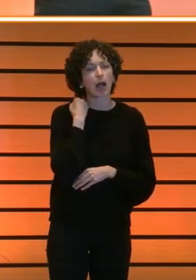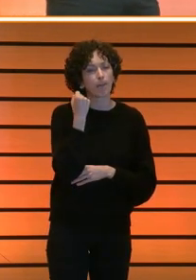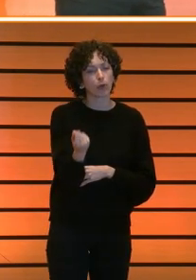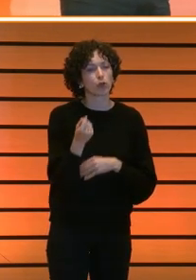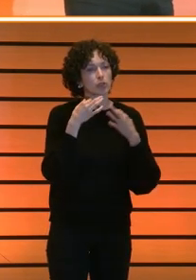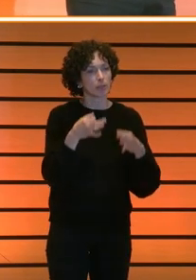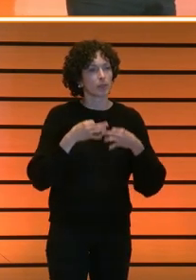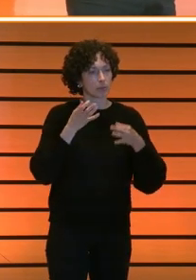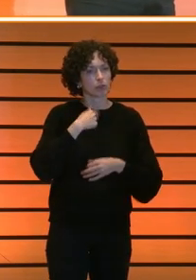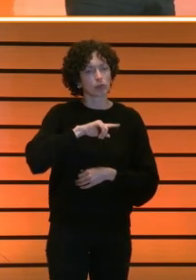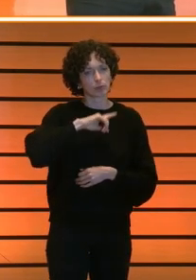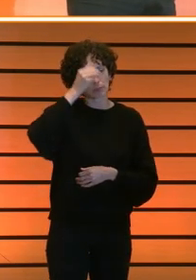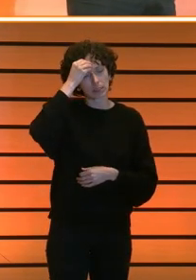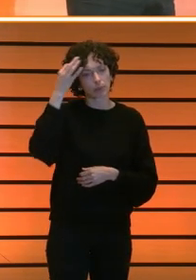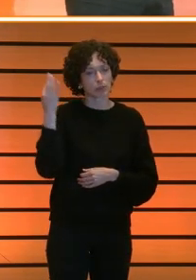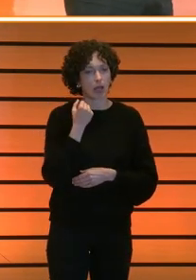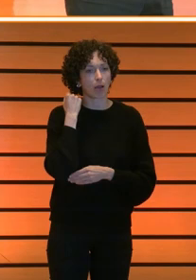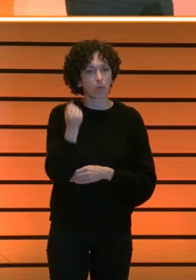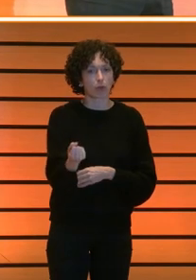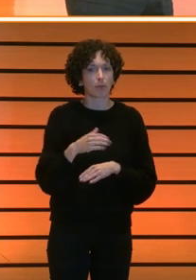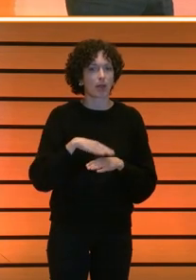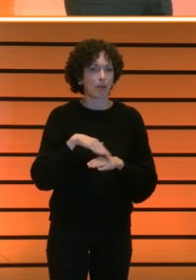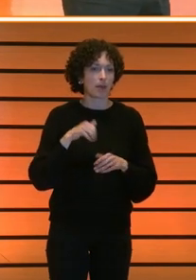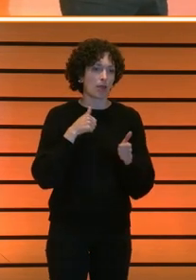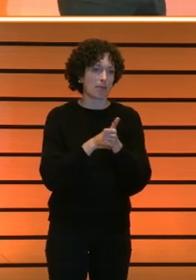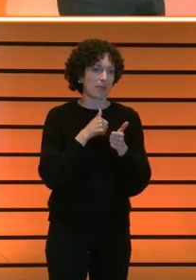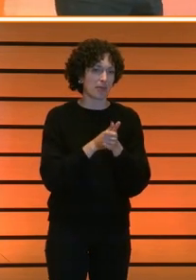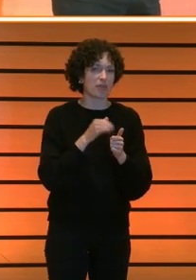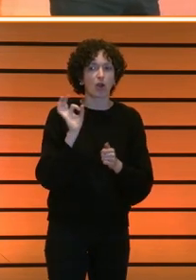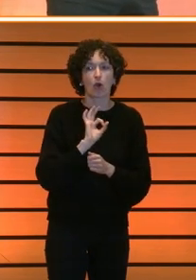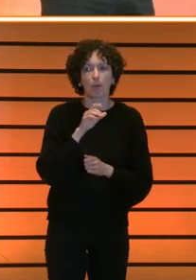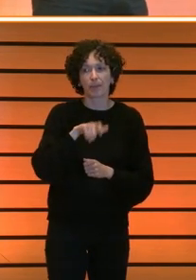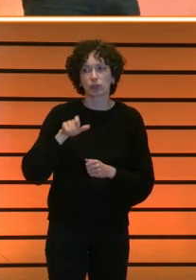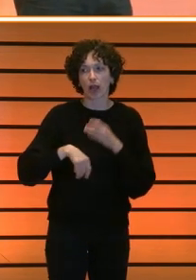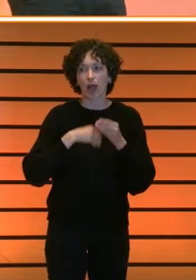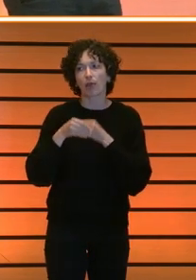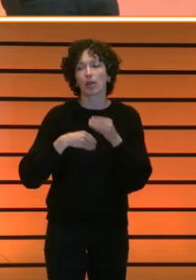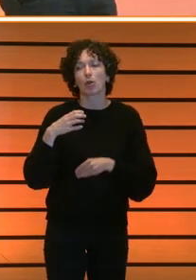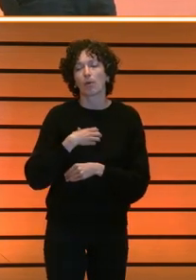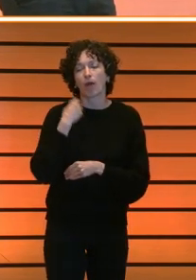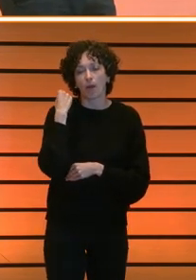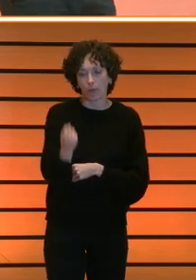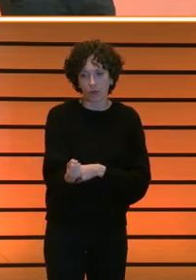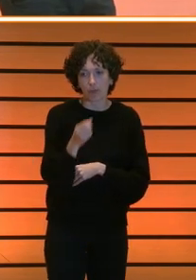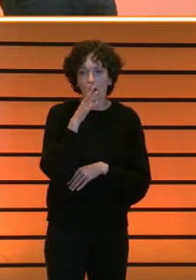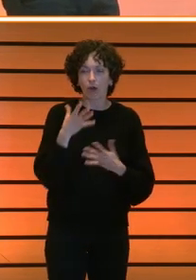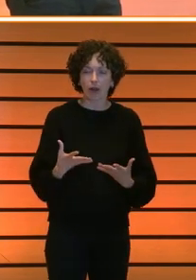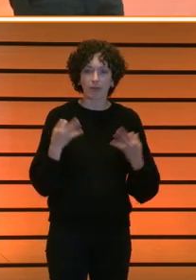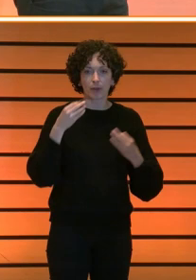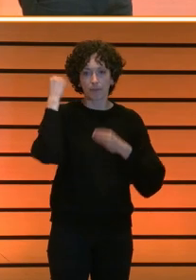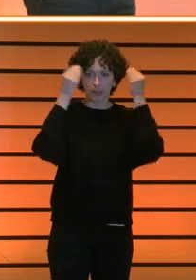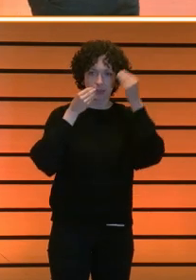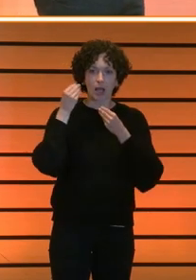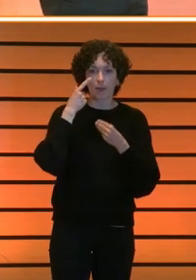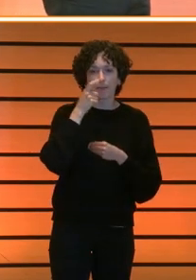pensamos en apoyos para la dependencia o para lo que las personas no pueden hacer hay que empezar a pensar en los apoyos para